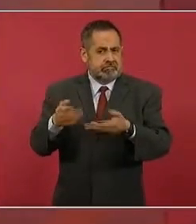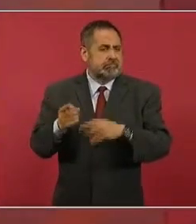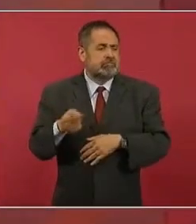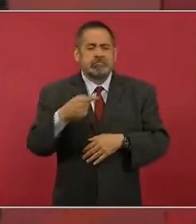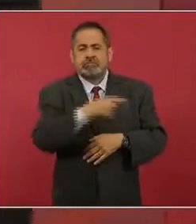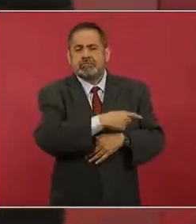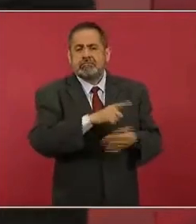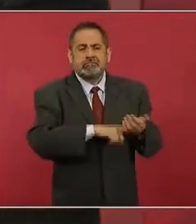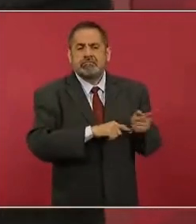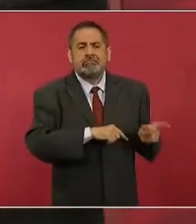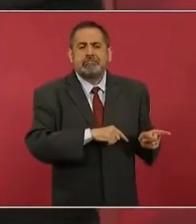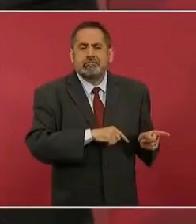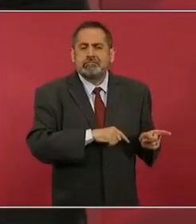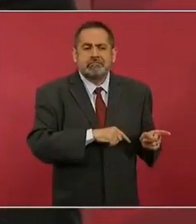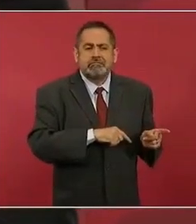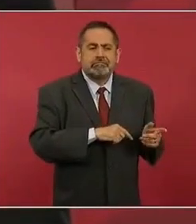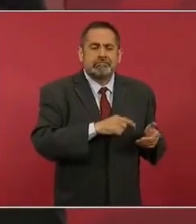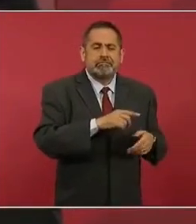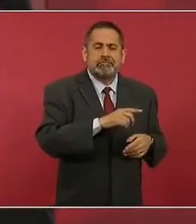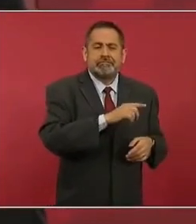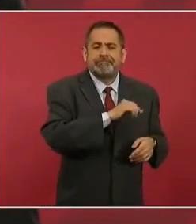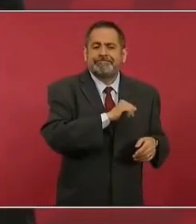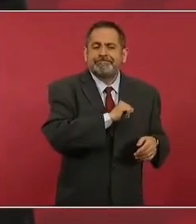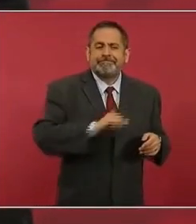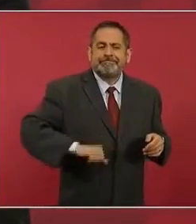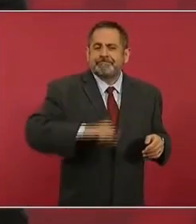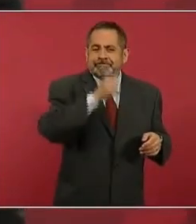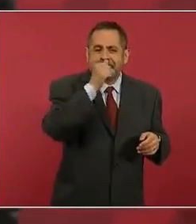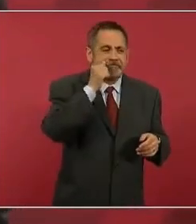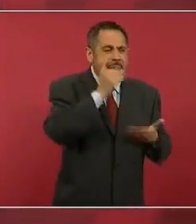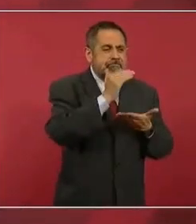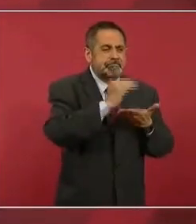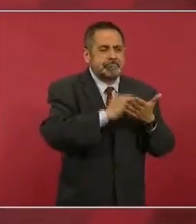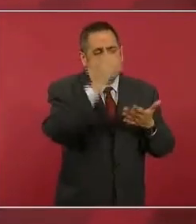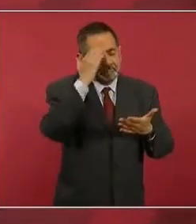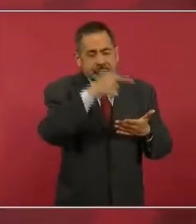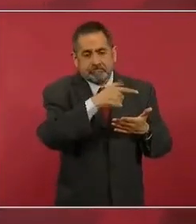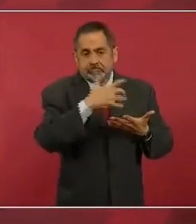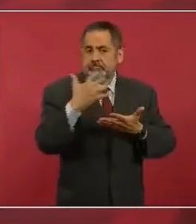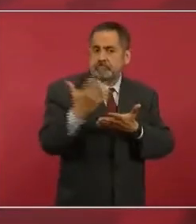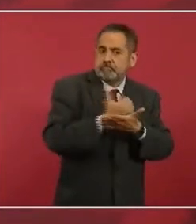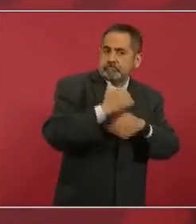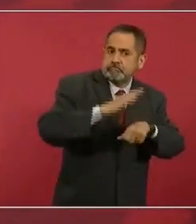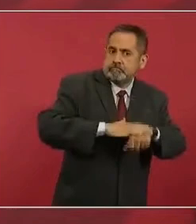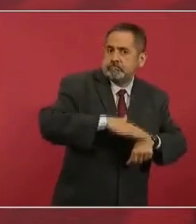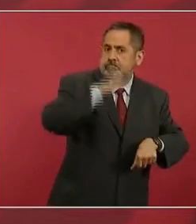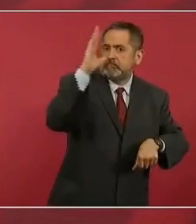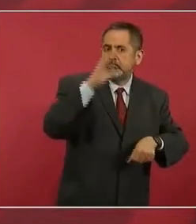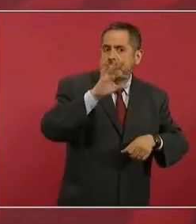que el que ganó por el bloque conservador en Benito Juárez,